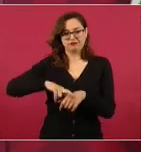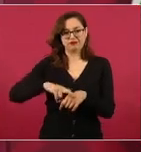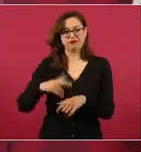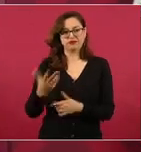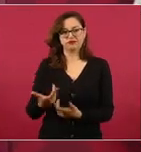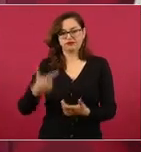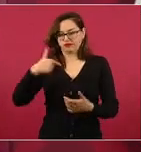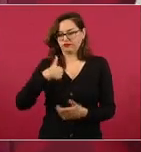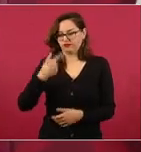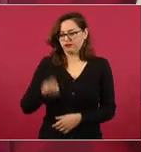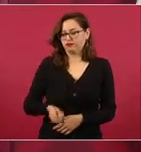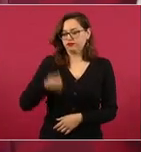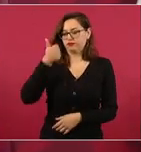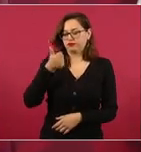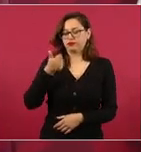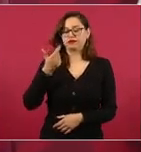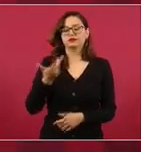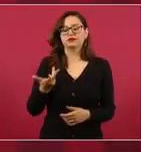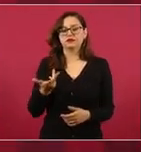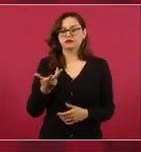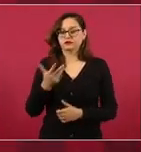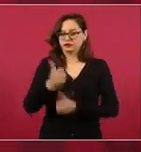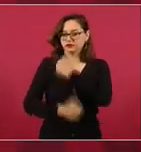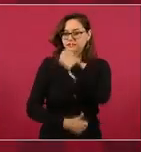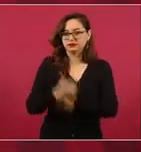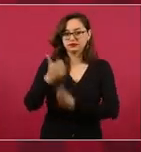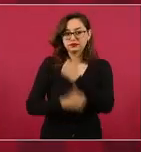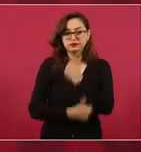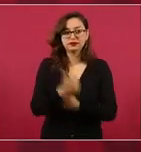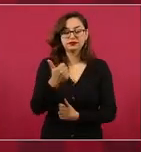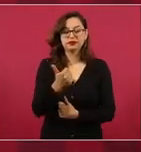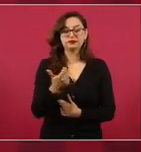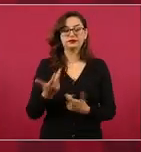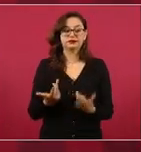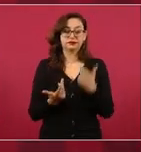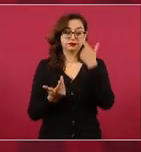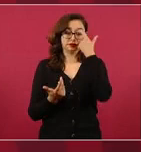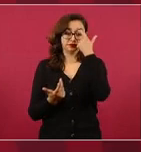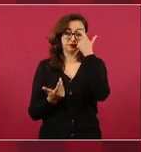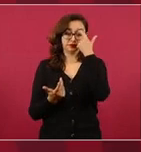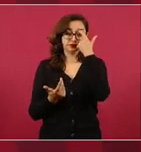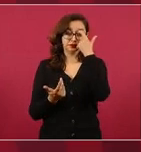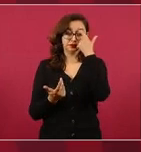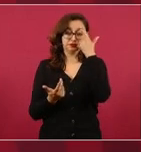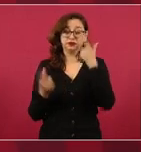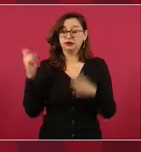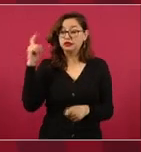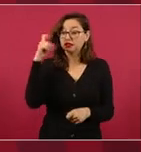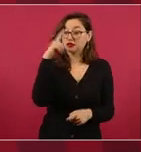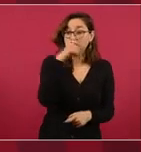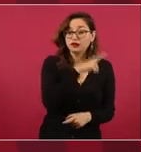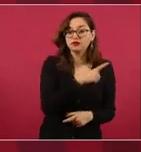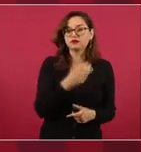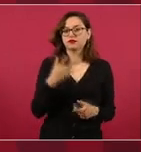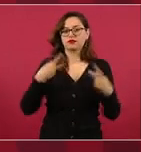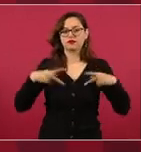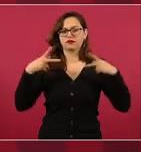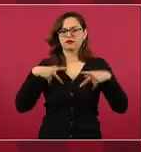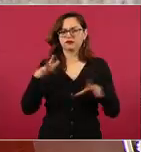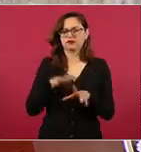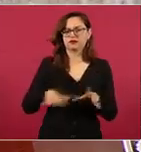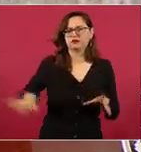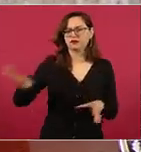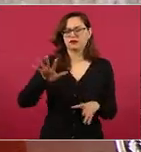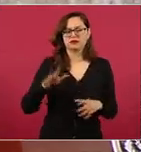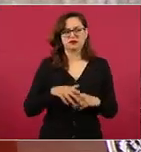88, pues no había antecedentes, y hasta se